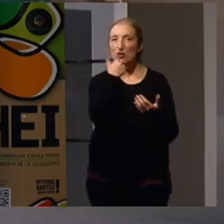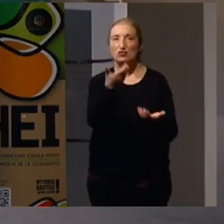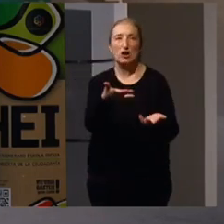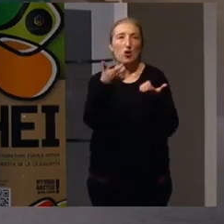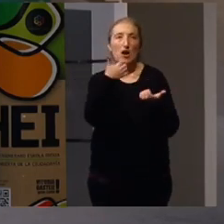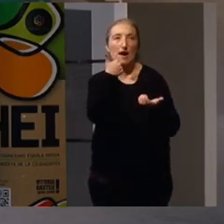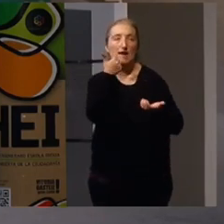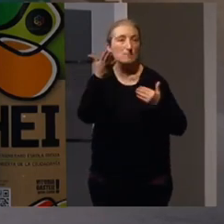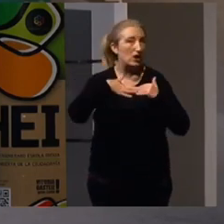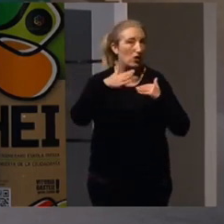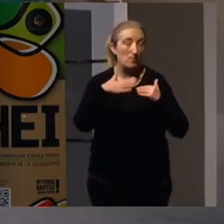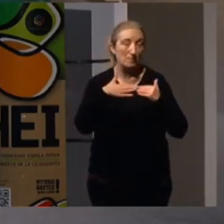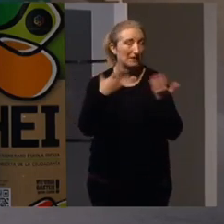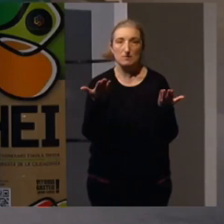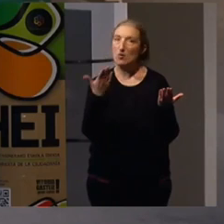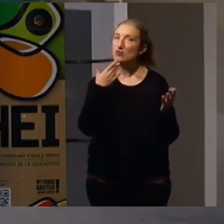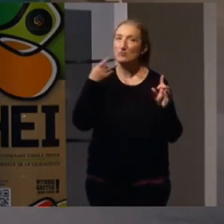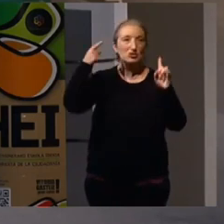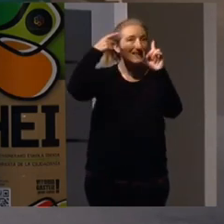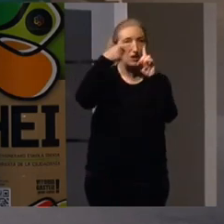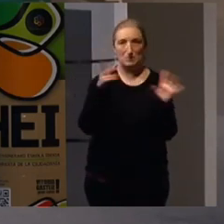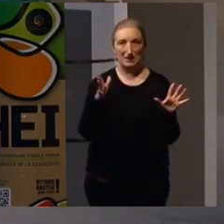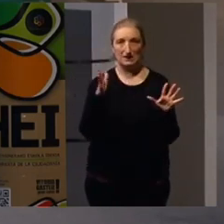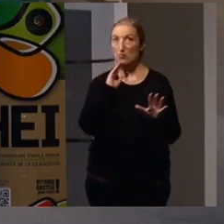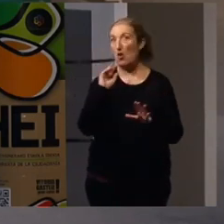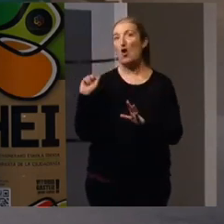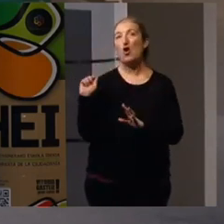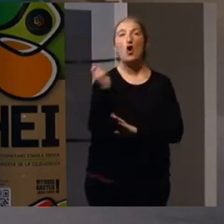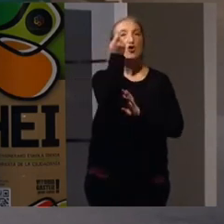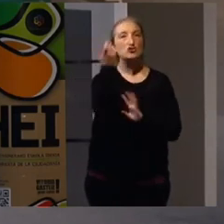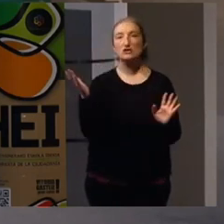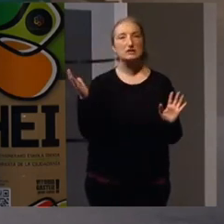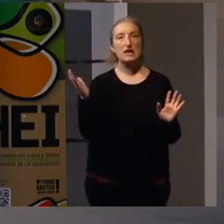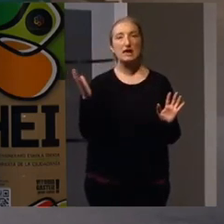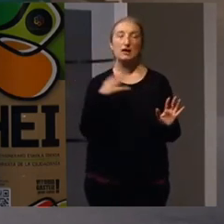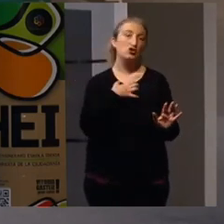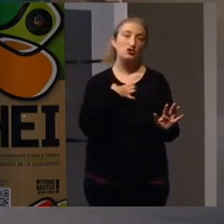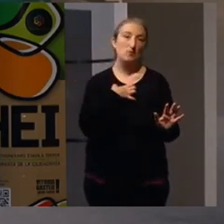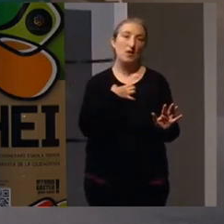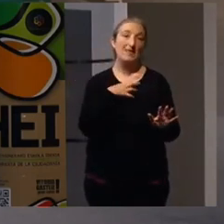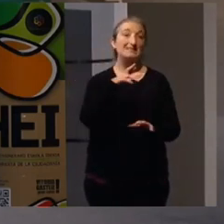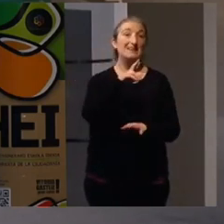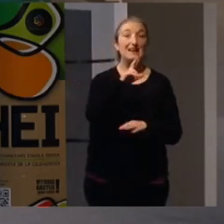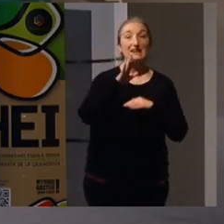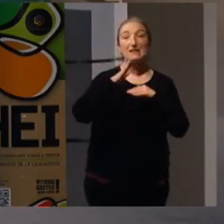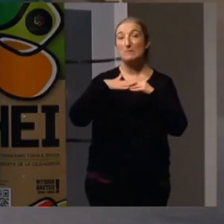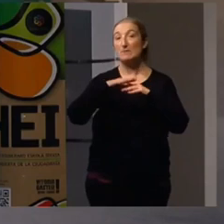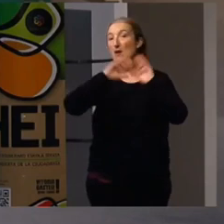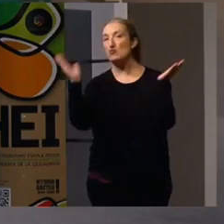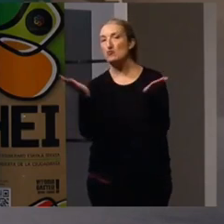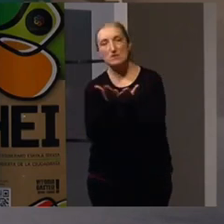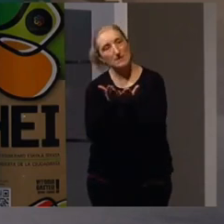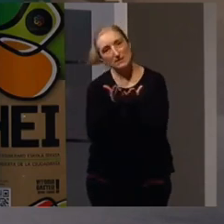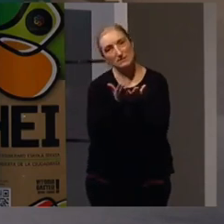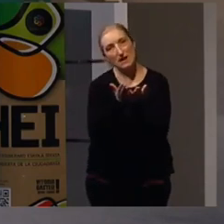cueste que sea algo absolutamente hegemónico, pero es a lo que hay que andar. No lo vamos a conseguir si la renta básica universal es una demanda que